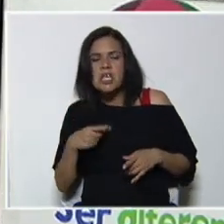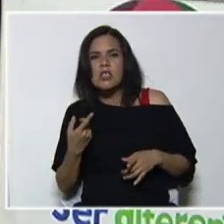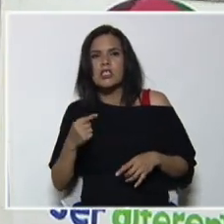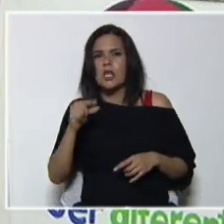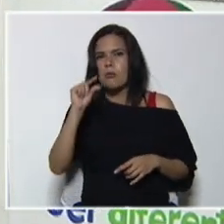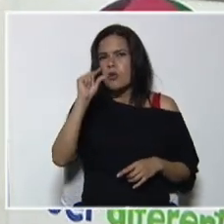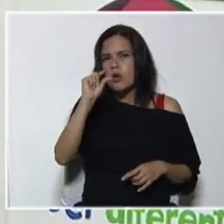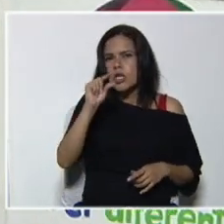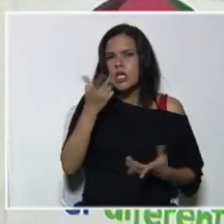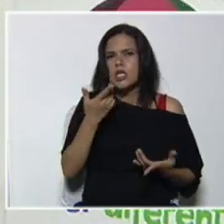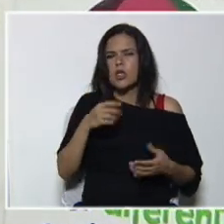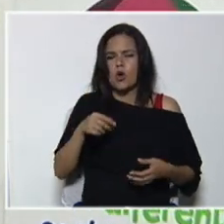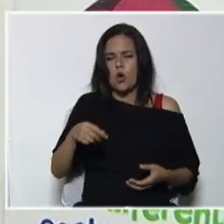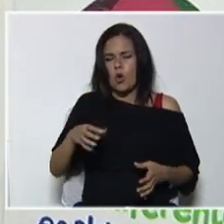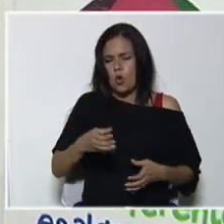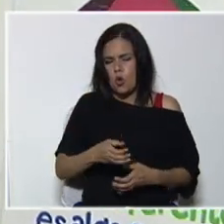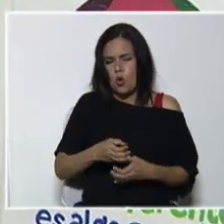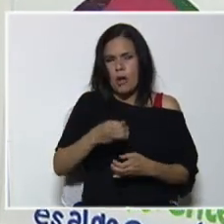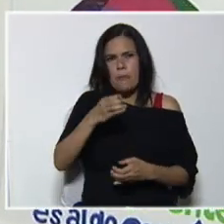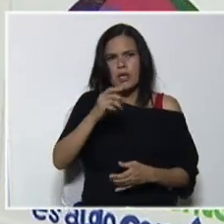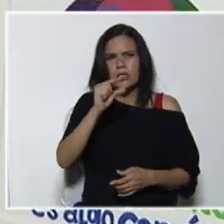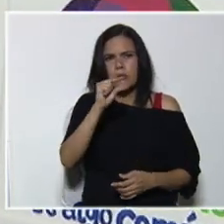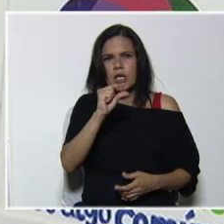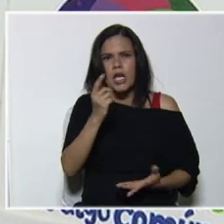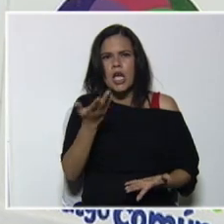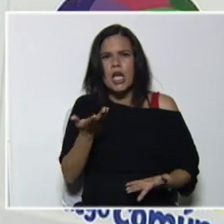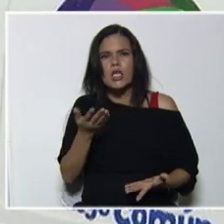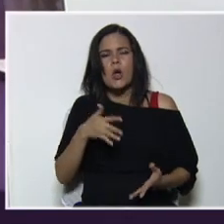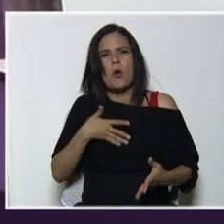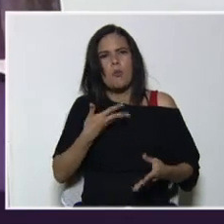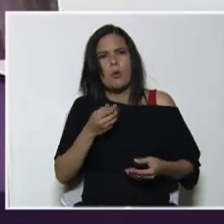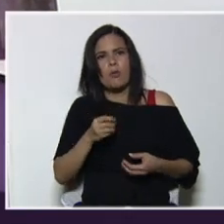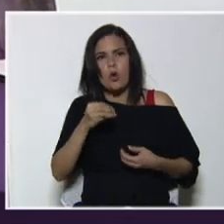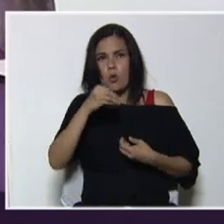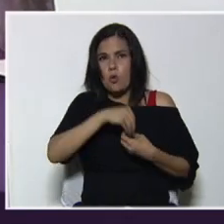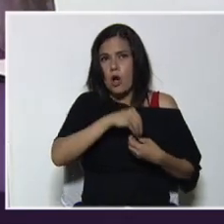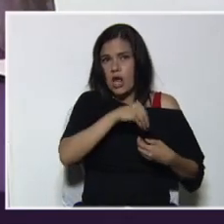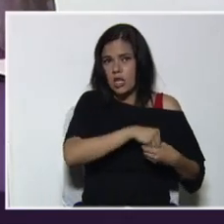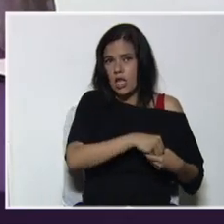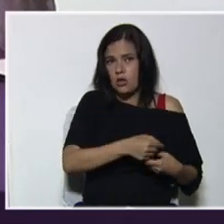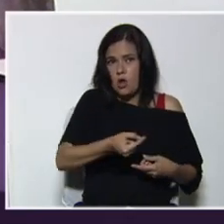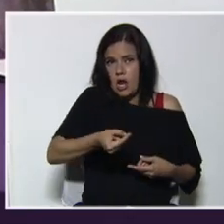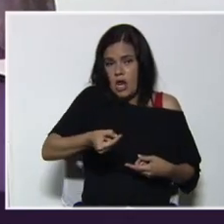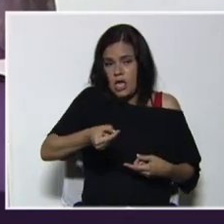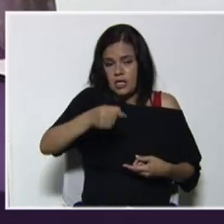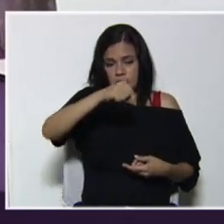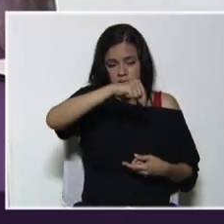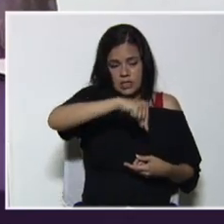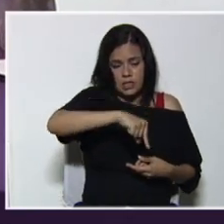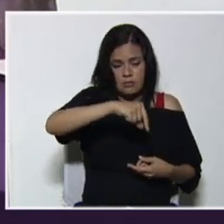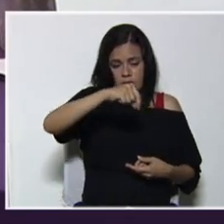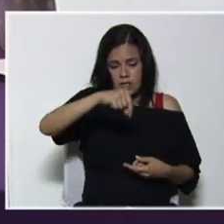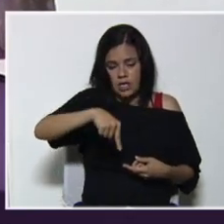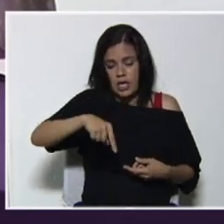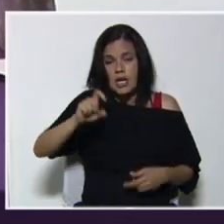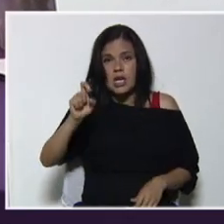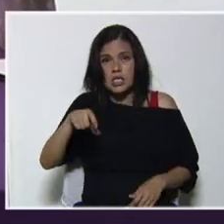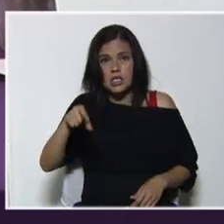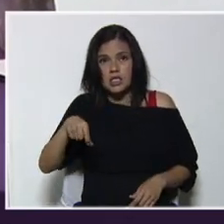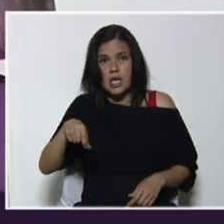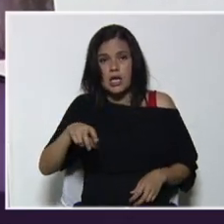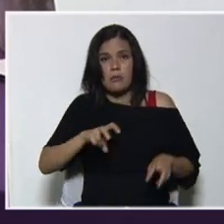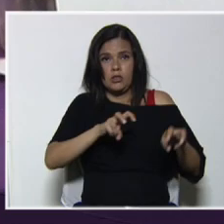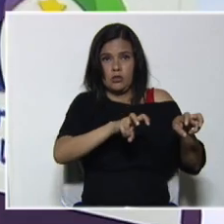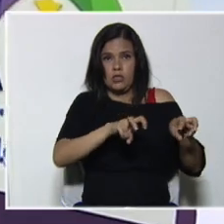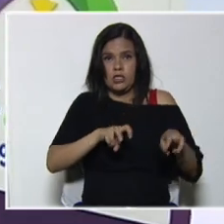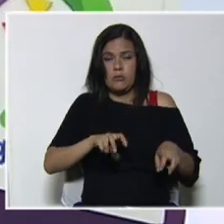un envase pequeño, o también podemos ir recolectando las semillas necesarias para ir armando nuestro huerto. Esta